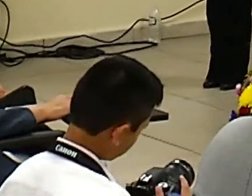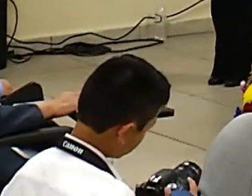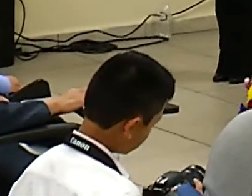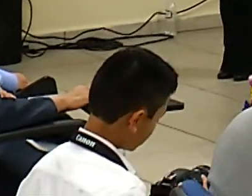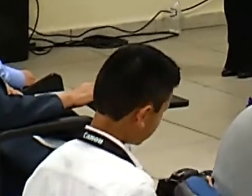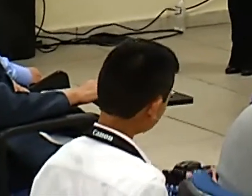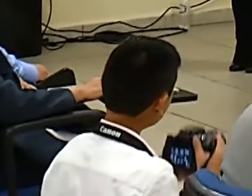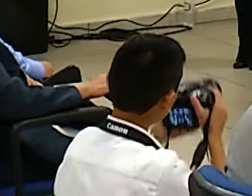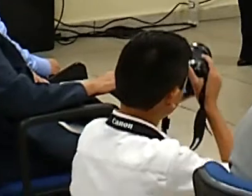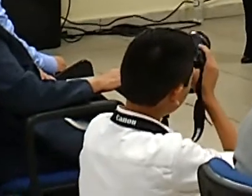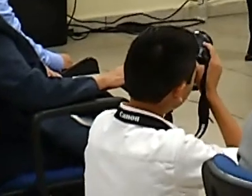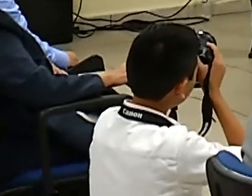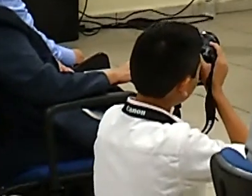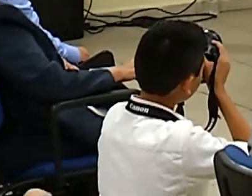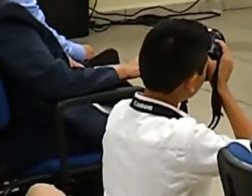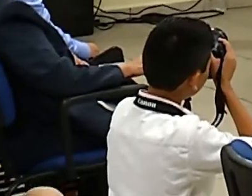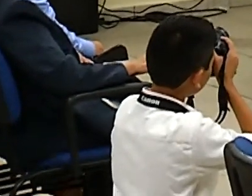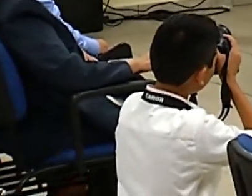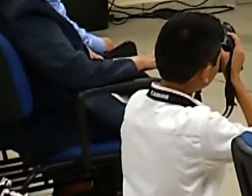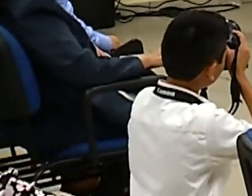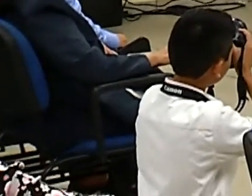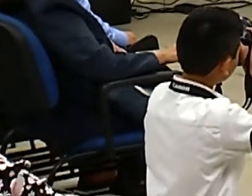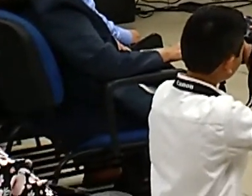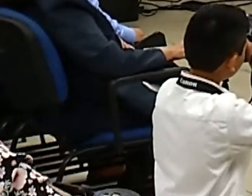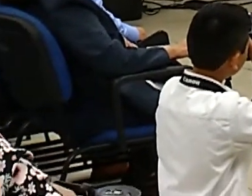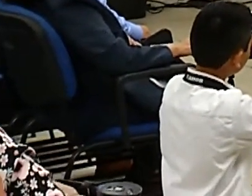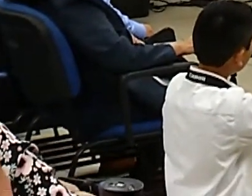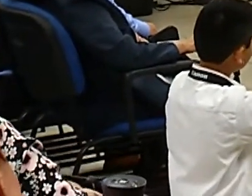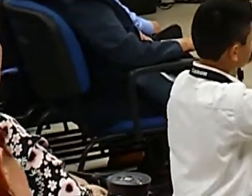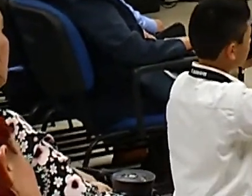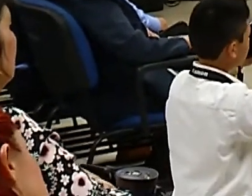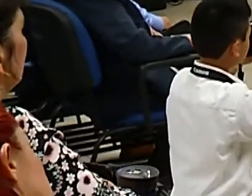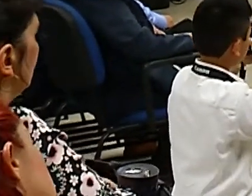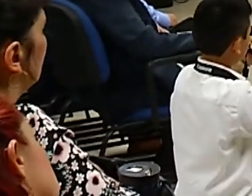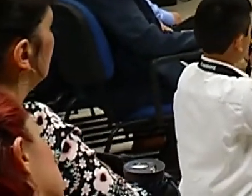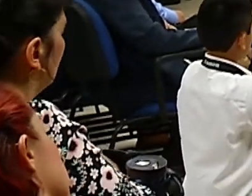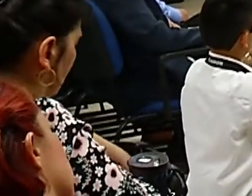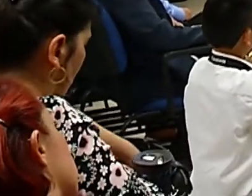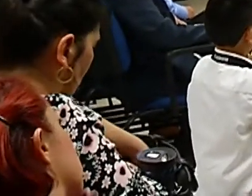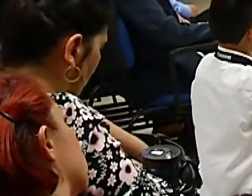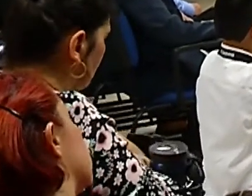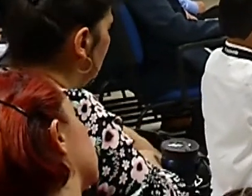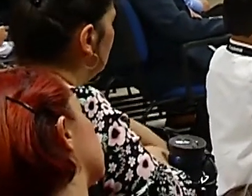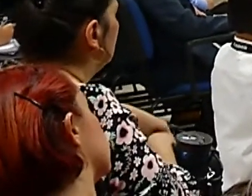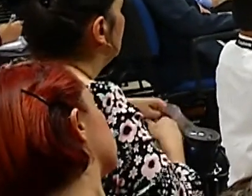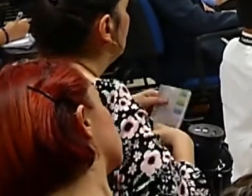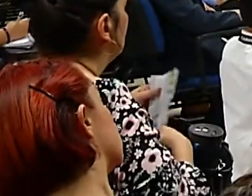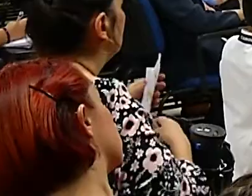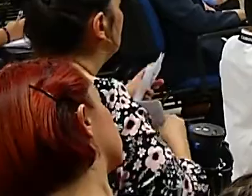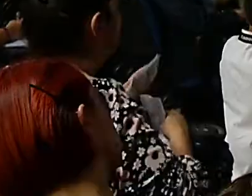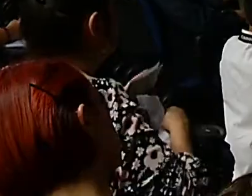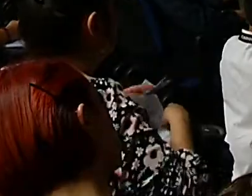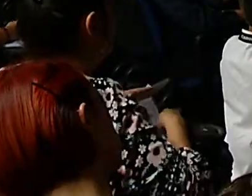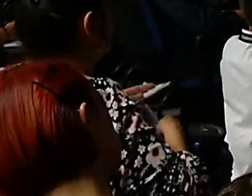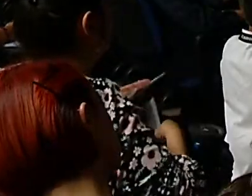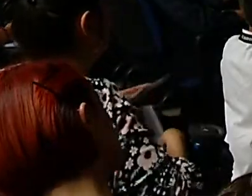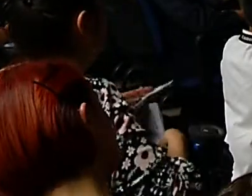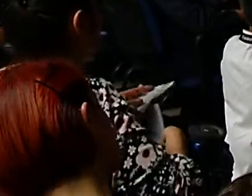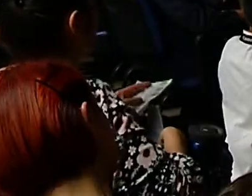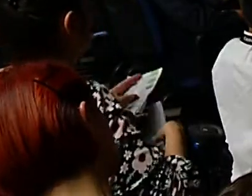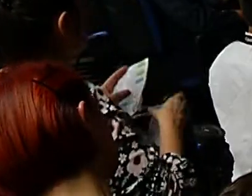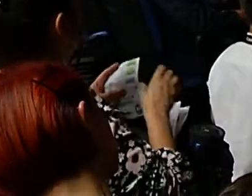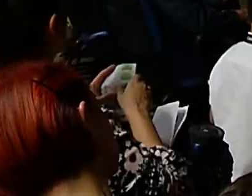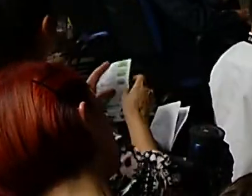Podemos empezar con la presentación. La tormenta perfecta, inatención, dislexia y ansiedad.